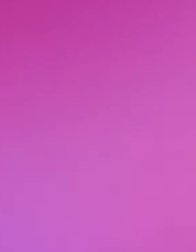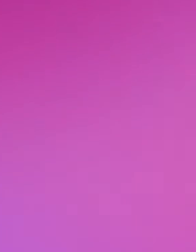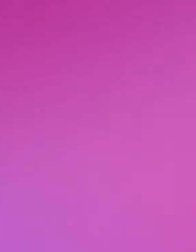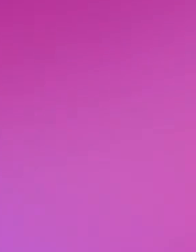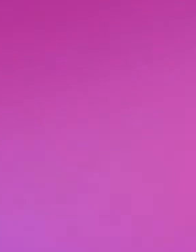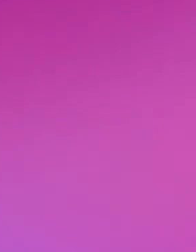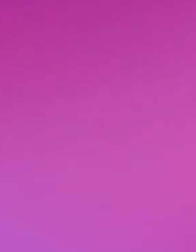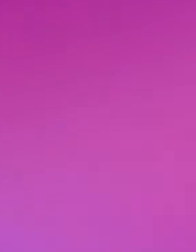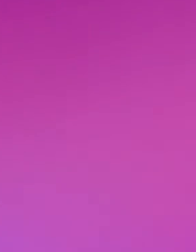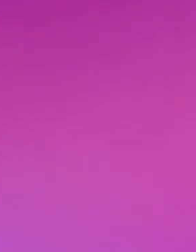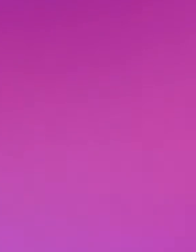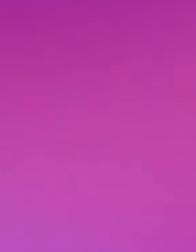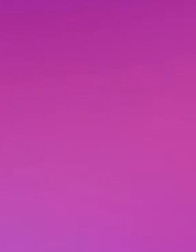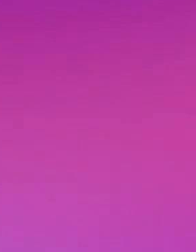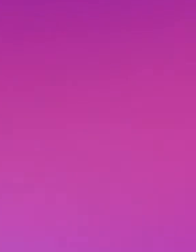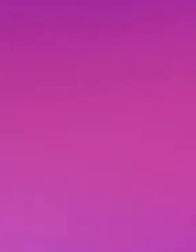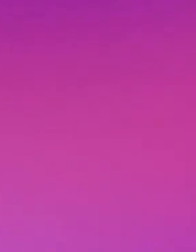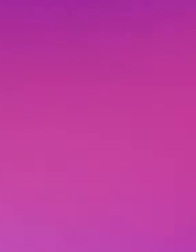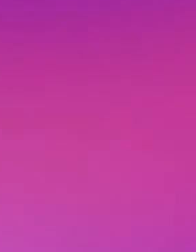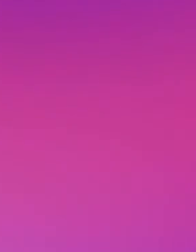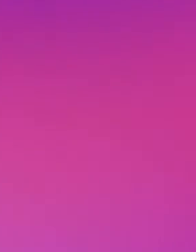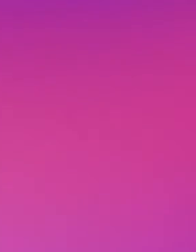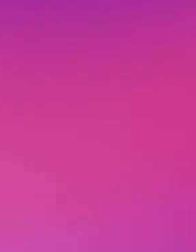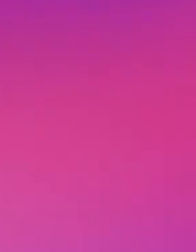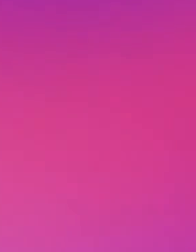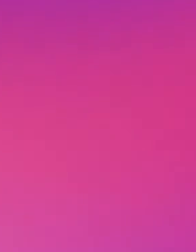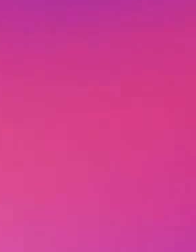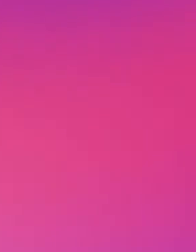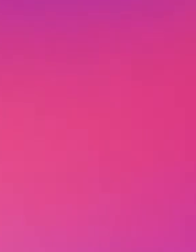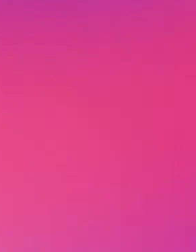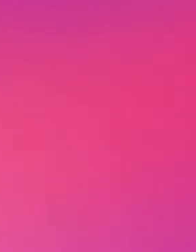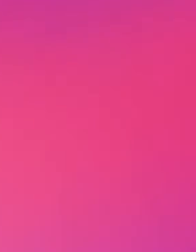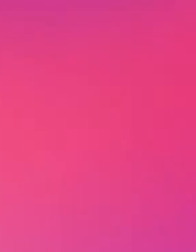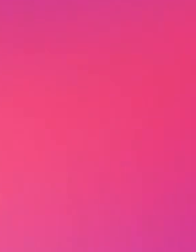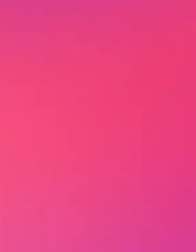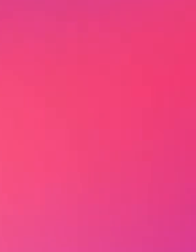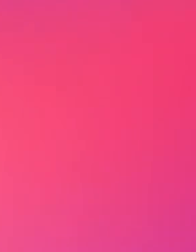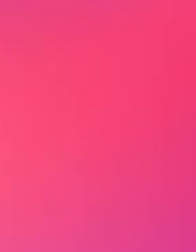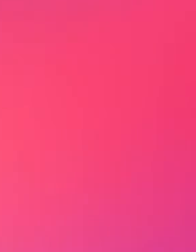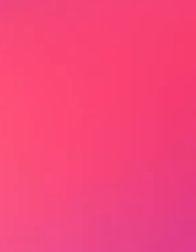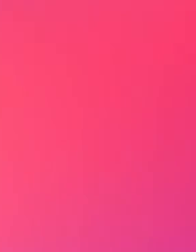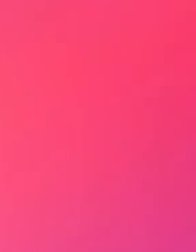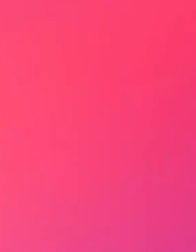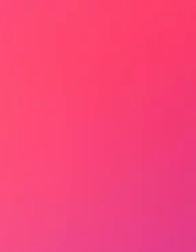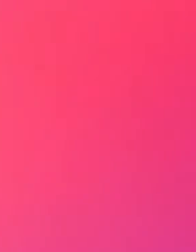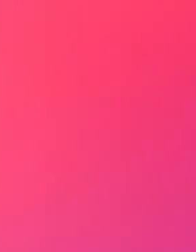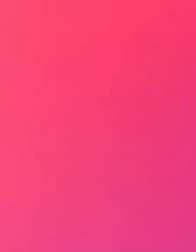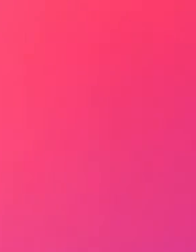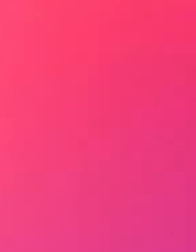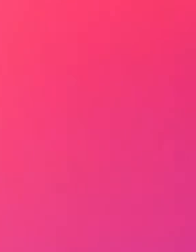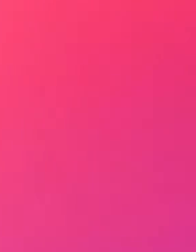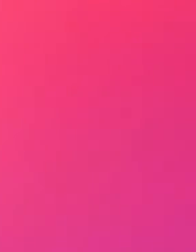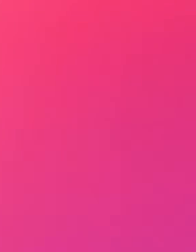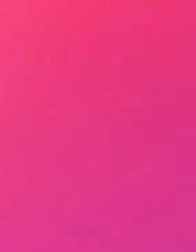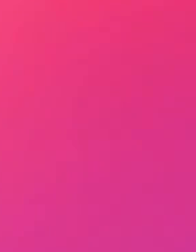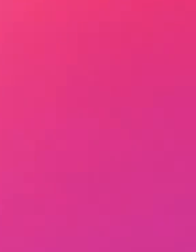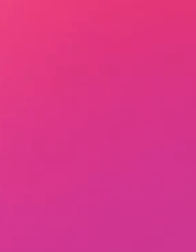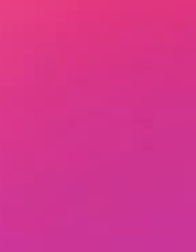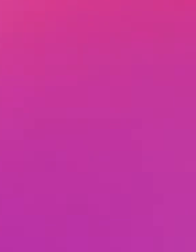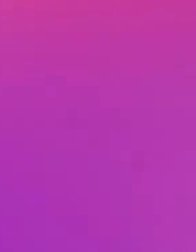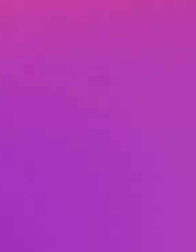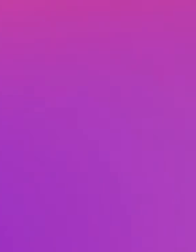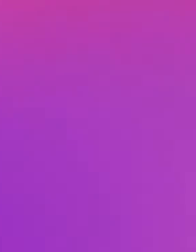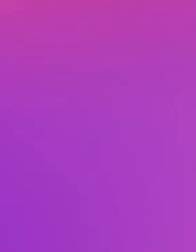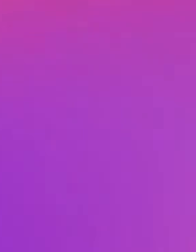a Distancia. El número de teléfono para secundaria es el 55 36 01